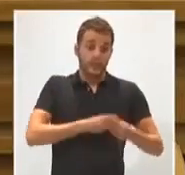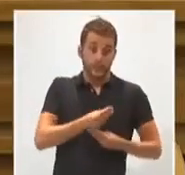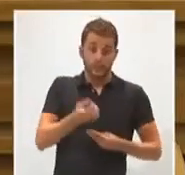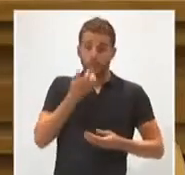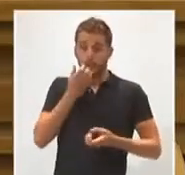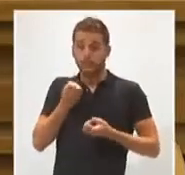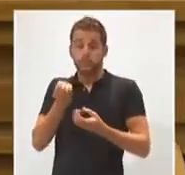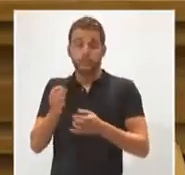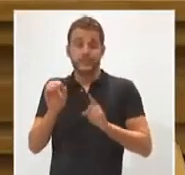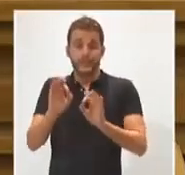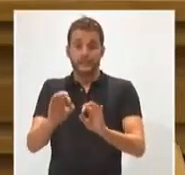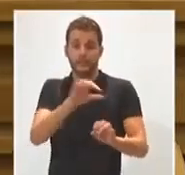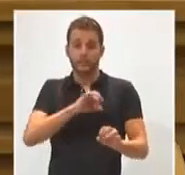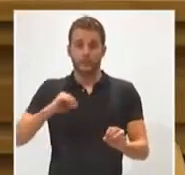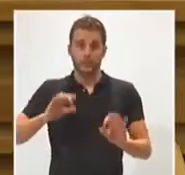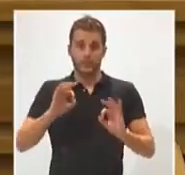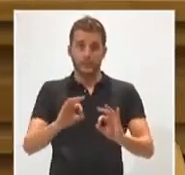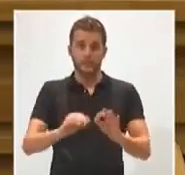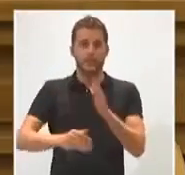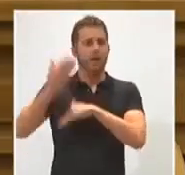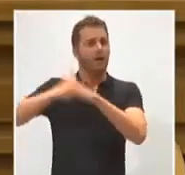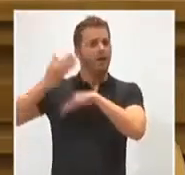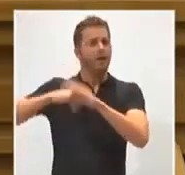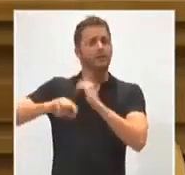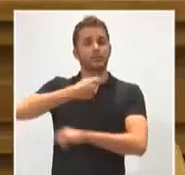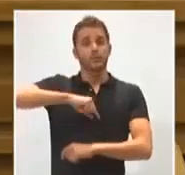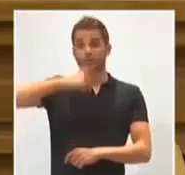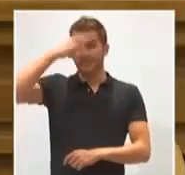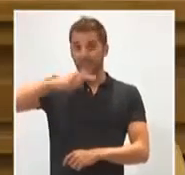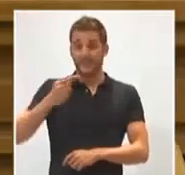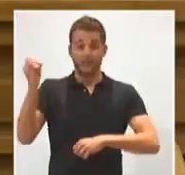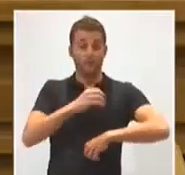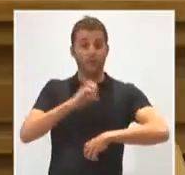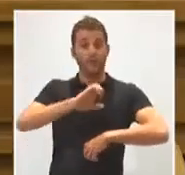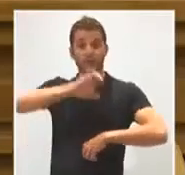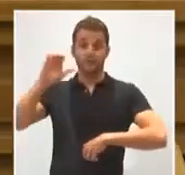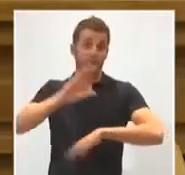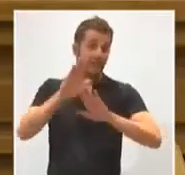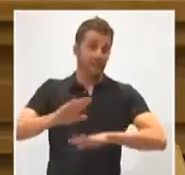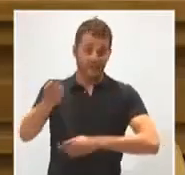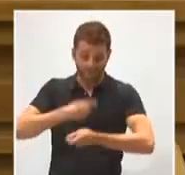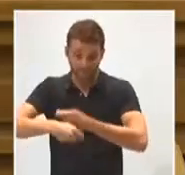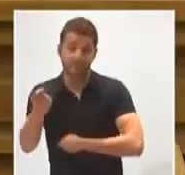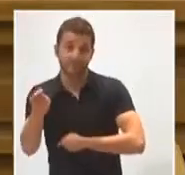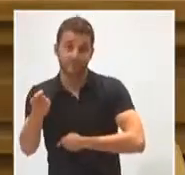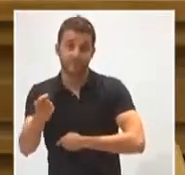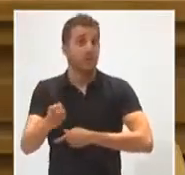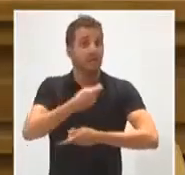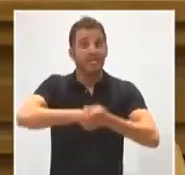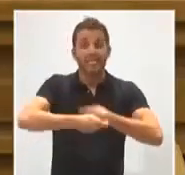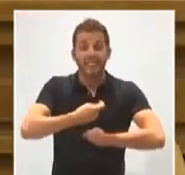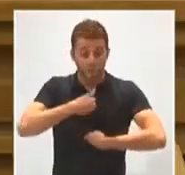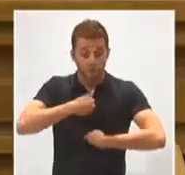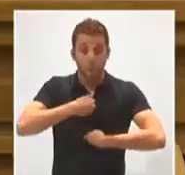en la propia comunidad autónoma en otros tiempos como saben hubo que devolver fondos europeos yo puedo decir que no hemos tenido volver ninguno